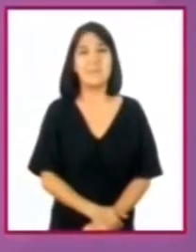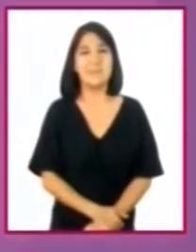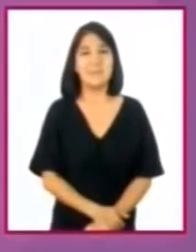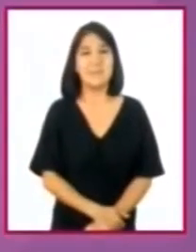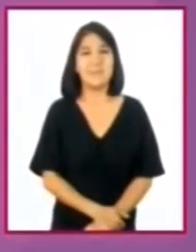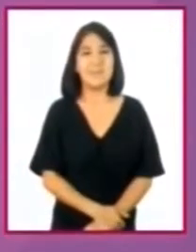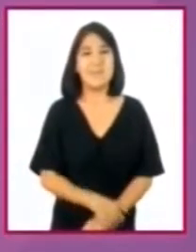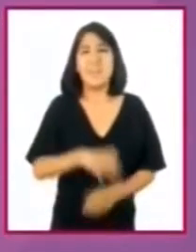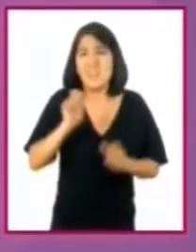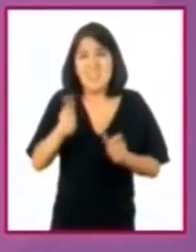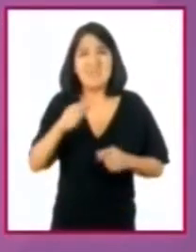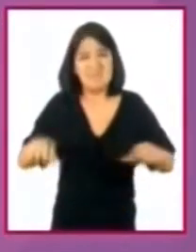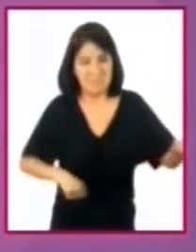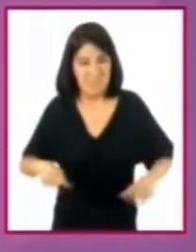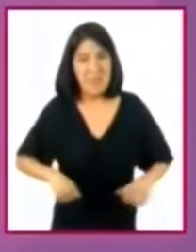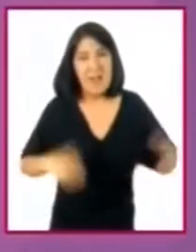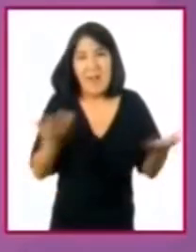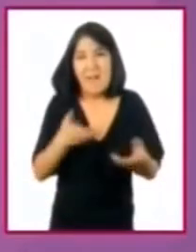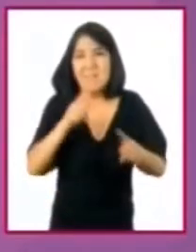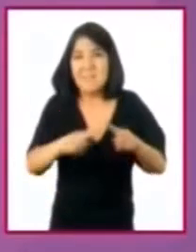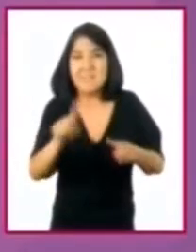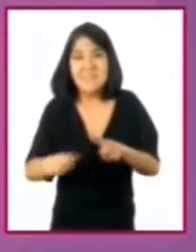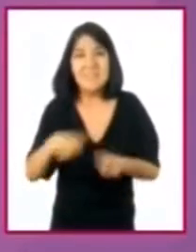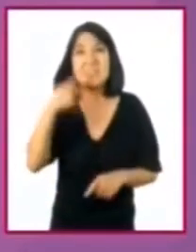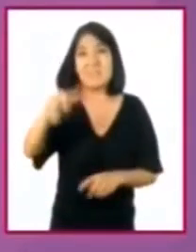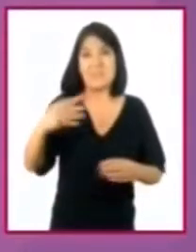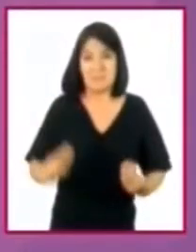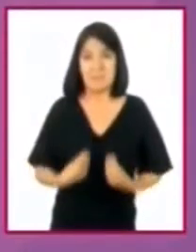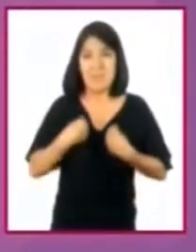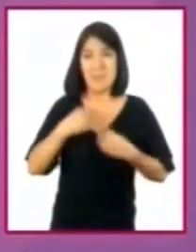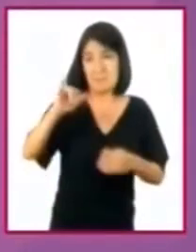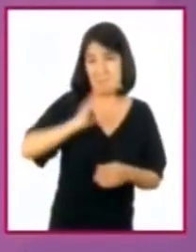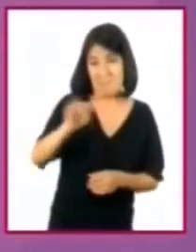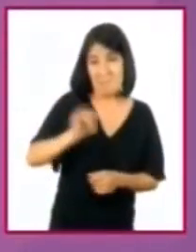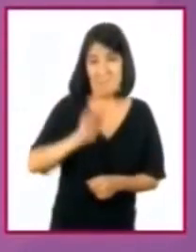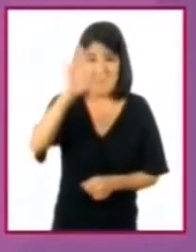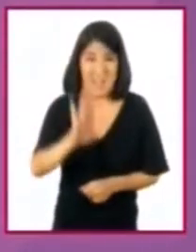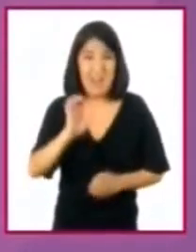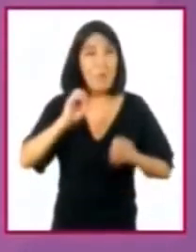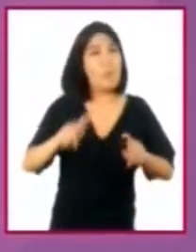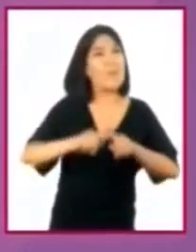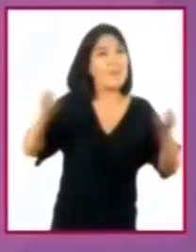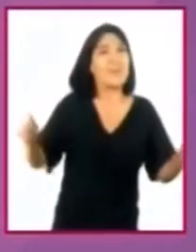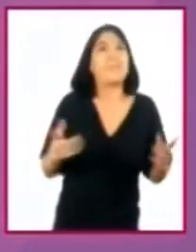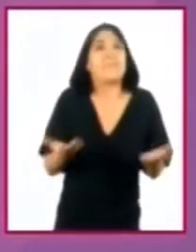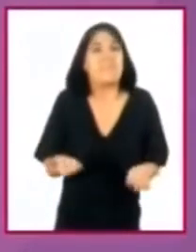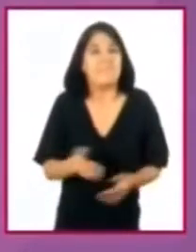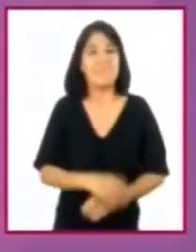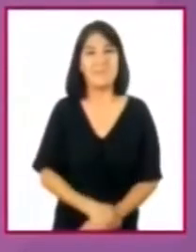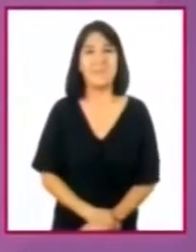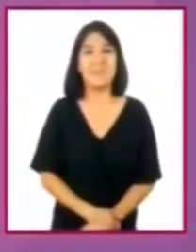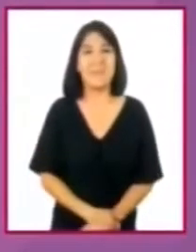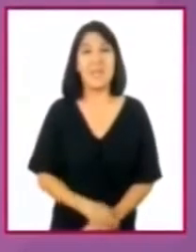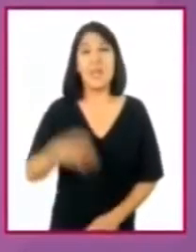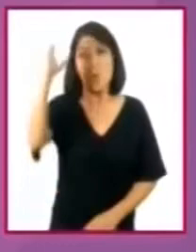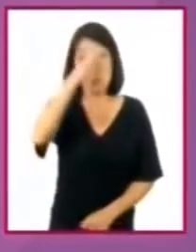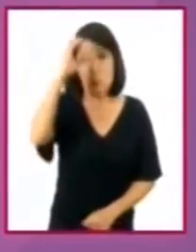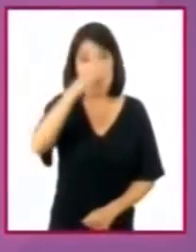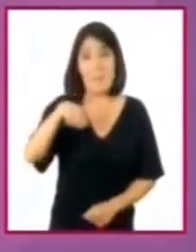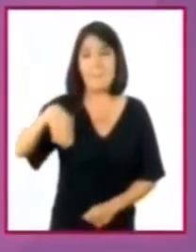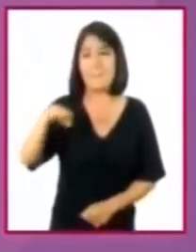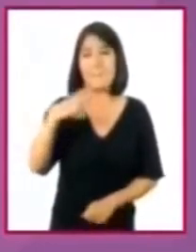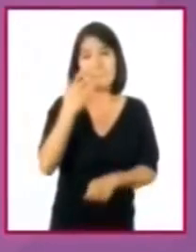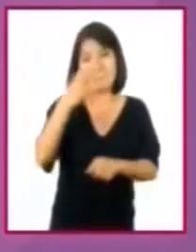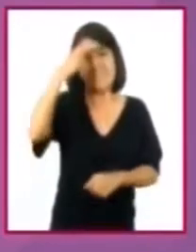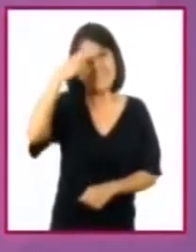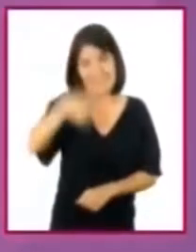¿Qué actividades hacían? ¿Su vida era similar o distinta a la mía? Las culturas mesoamericanas han